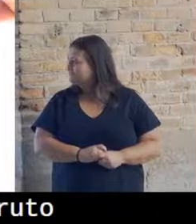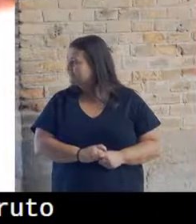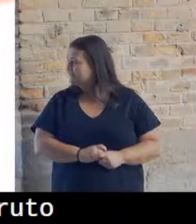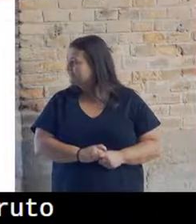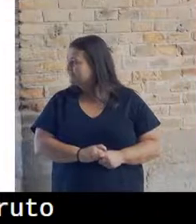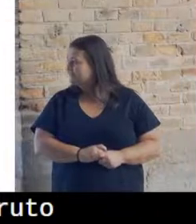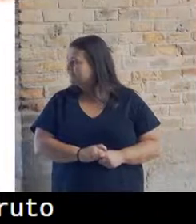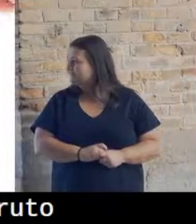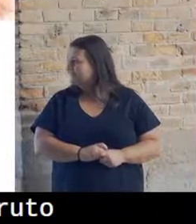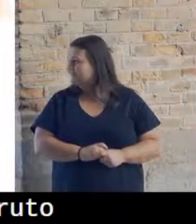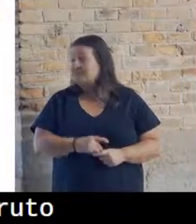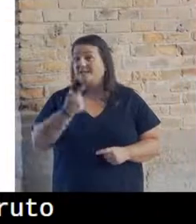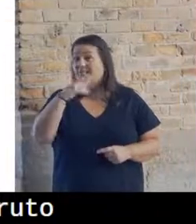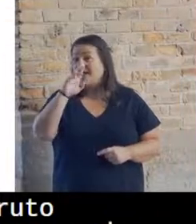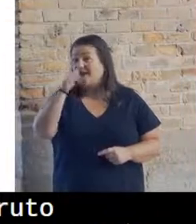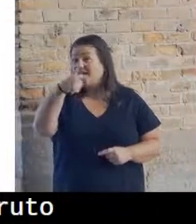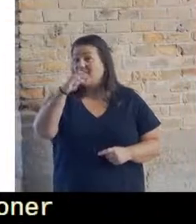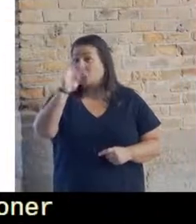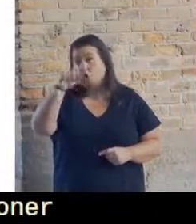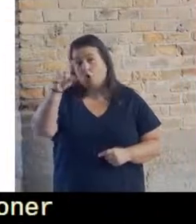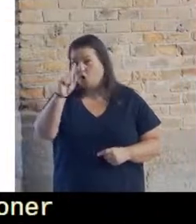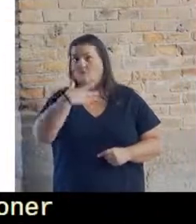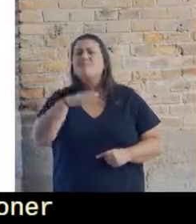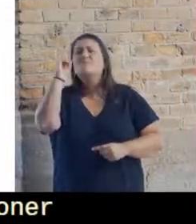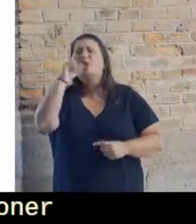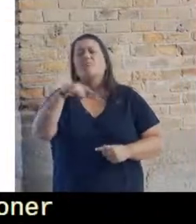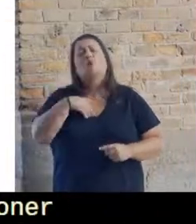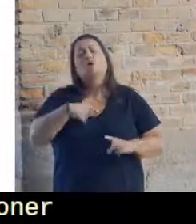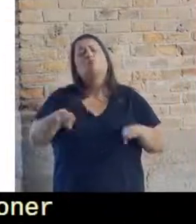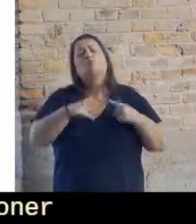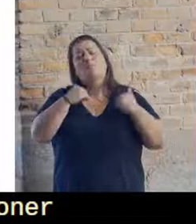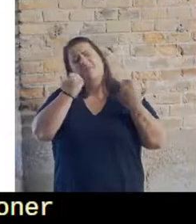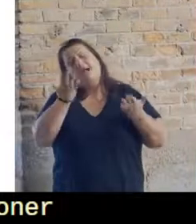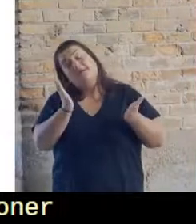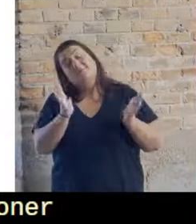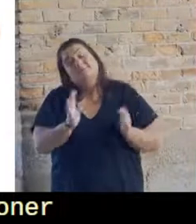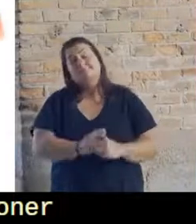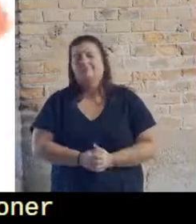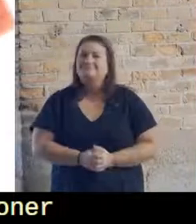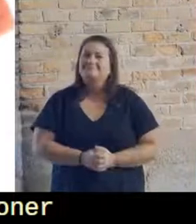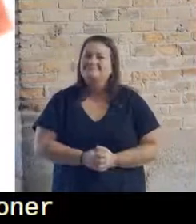fenomenal no voy a poner reggaetón es mi ponencia y pongo la música que